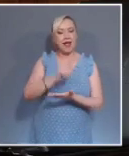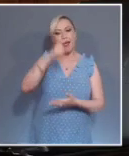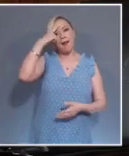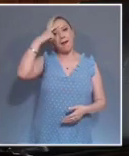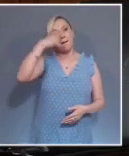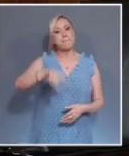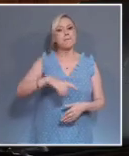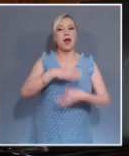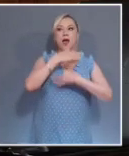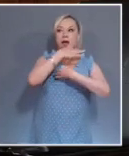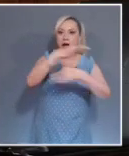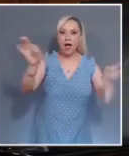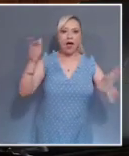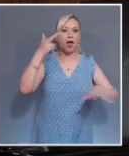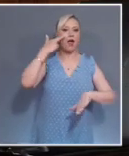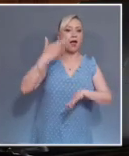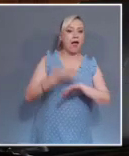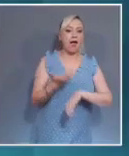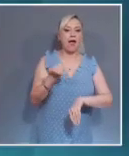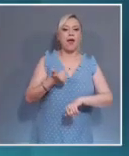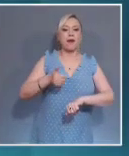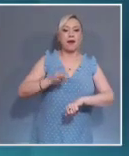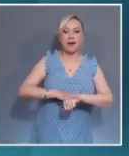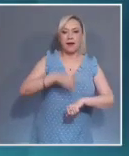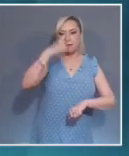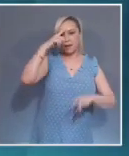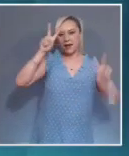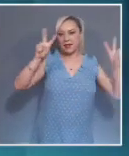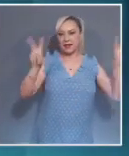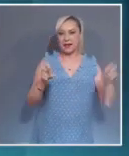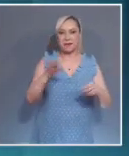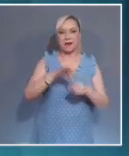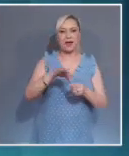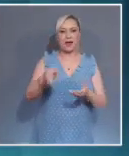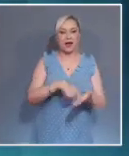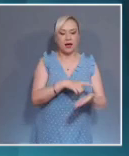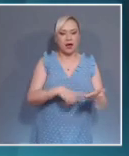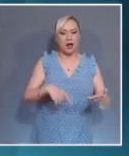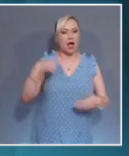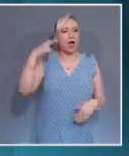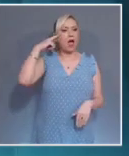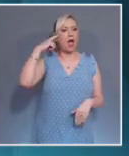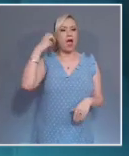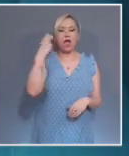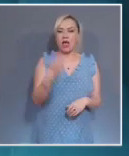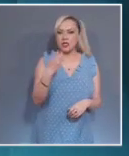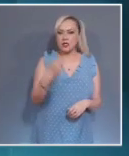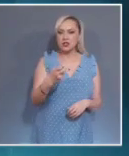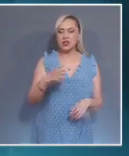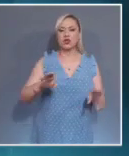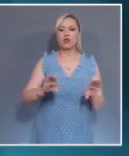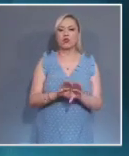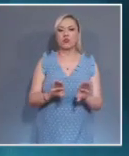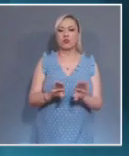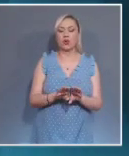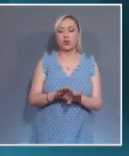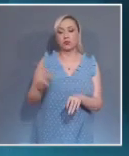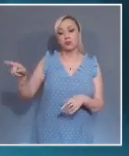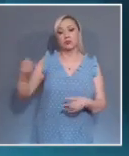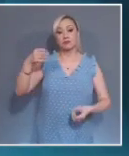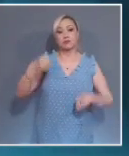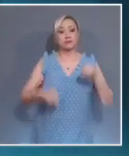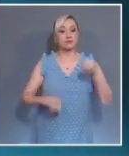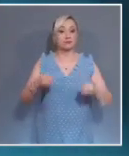responsabilidades administrativas en materia electoral. Recordó que este criterio lo ha venido reiterando el Tribunal Constitucional desde